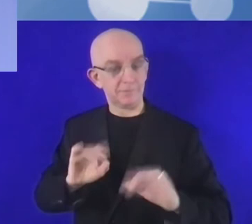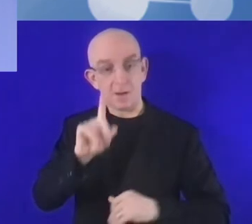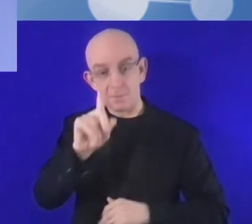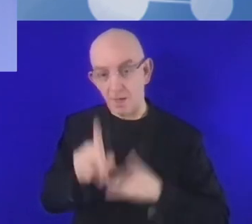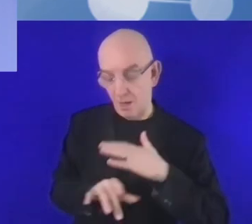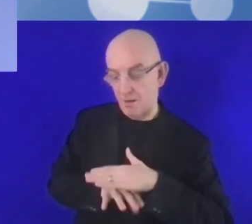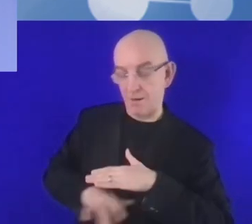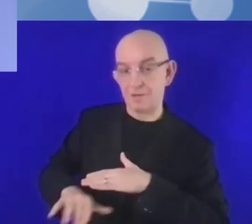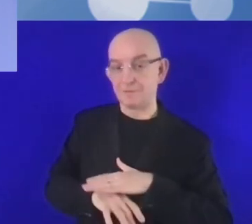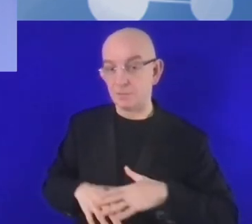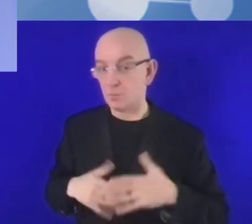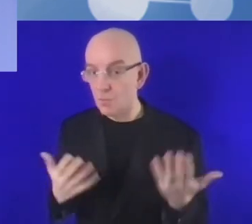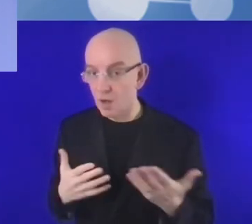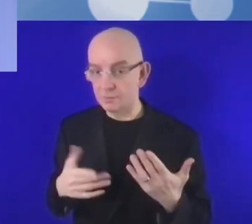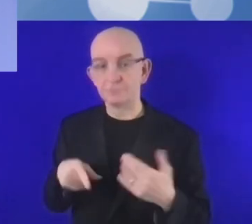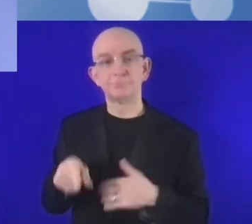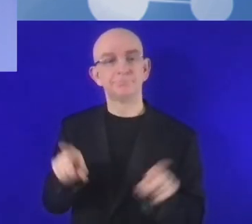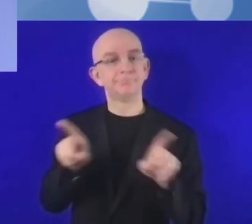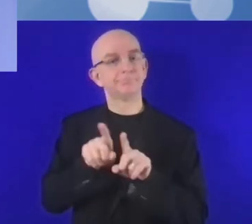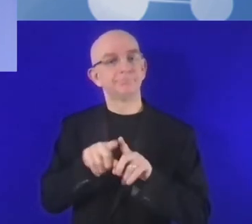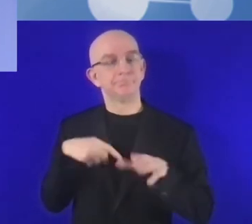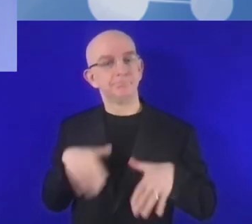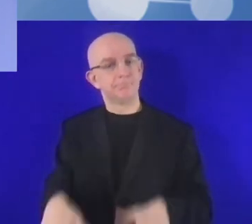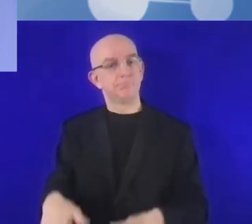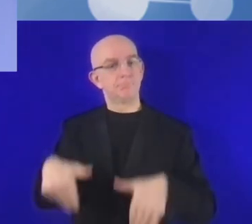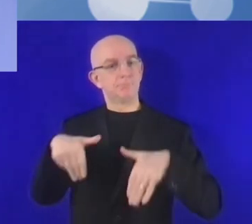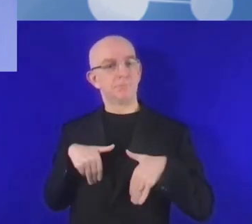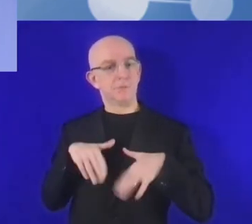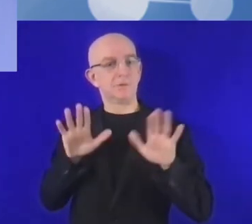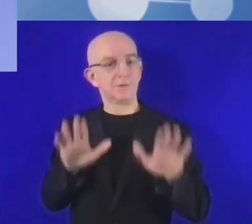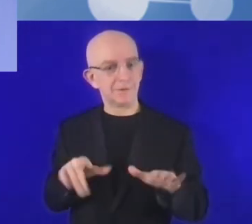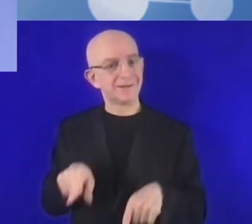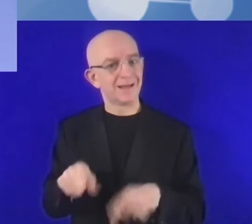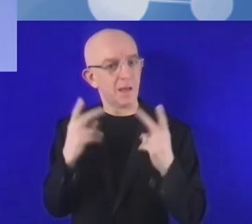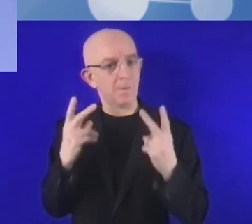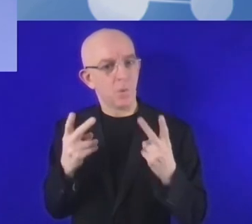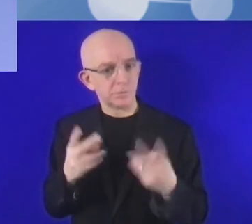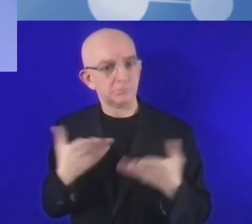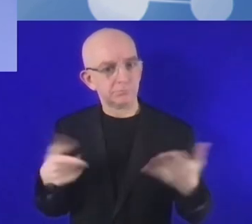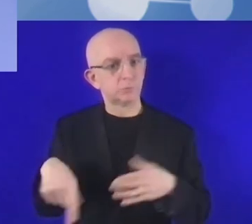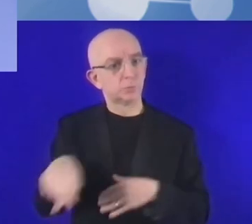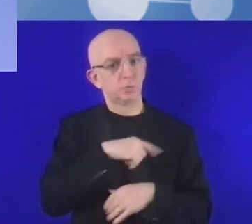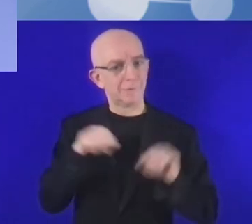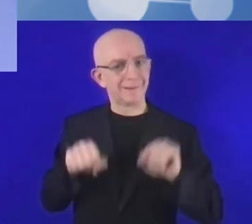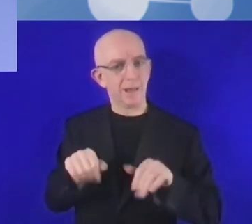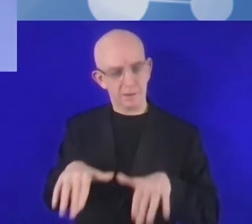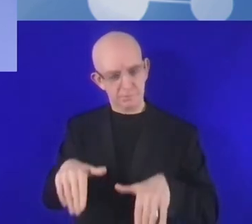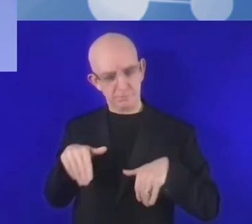que es una cuestión subjetiva, pero también existe una capa más objetiva, una capa que sí se puede analizar y